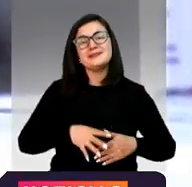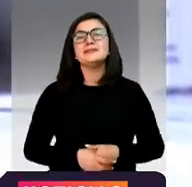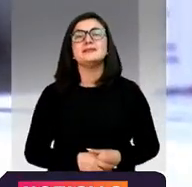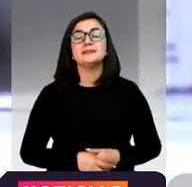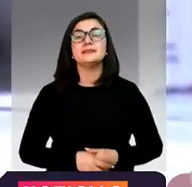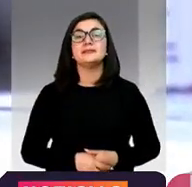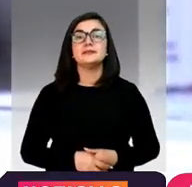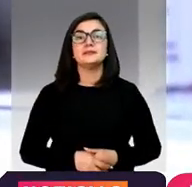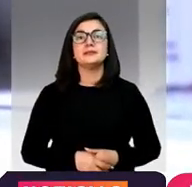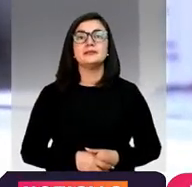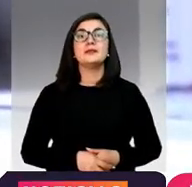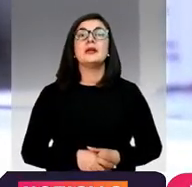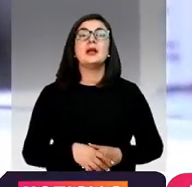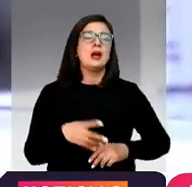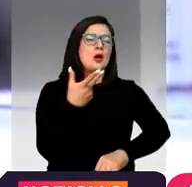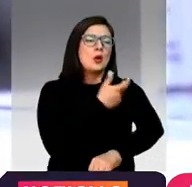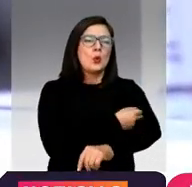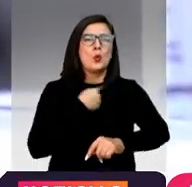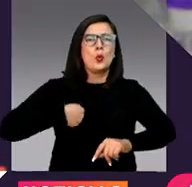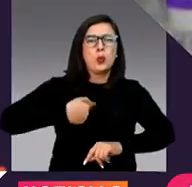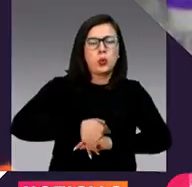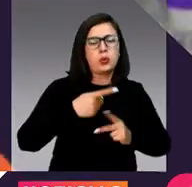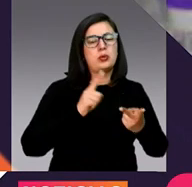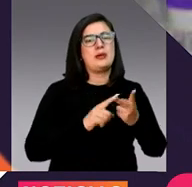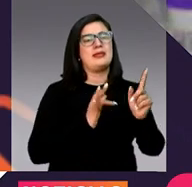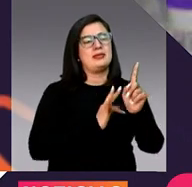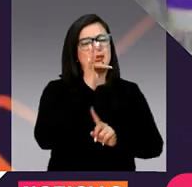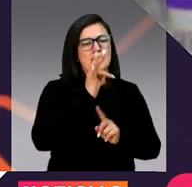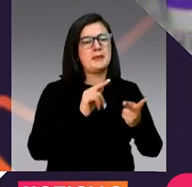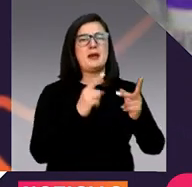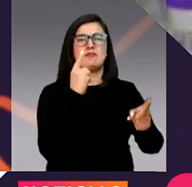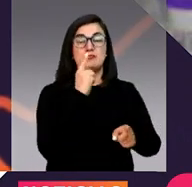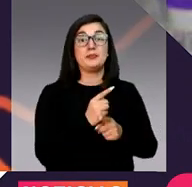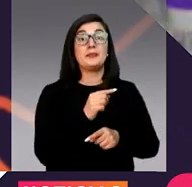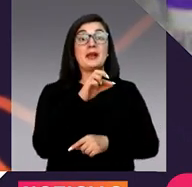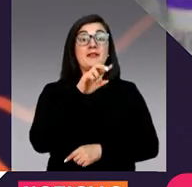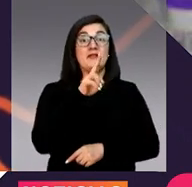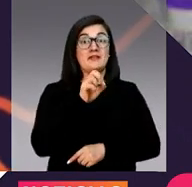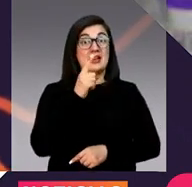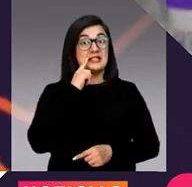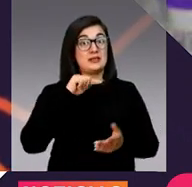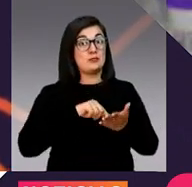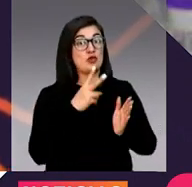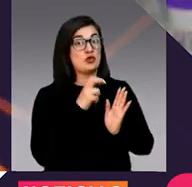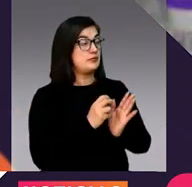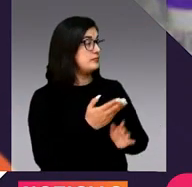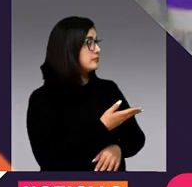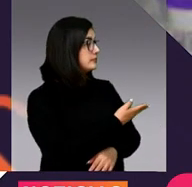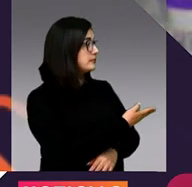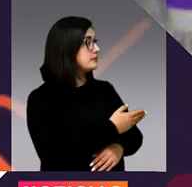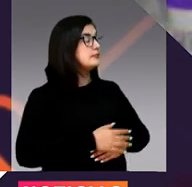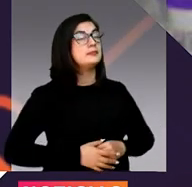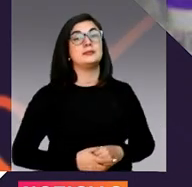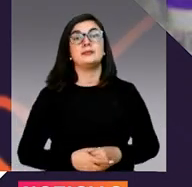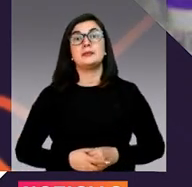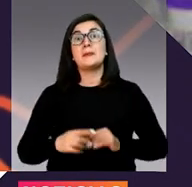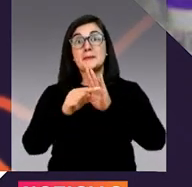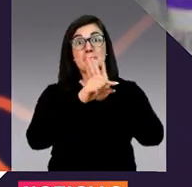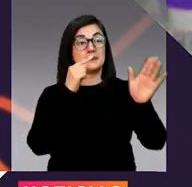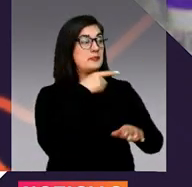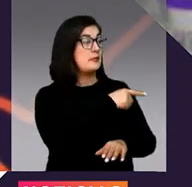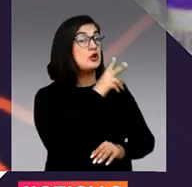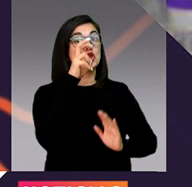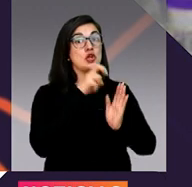Dosis, temperaturas y efectividad de las vacunas. Pfizer, dos dosis con intervalo de 21 días. AstraZeneca, dos dosis